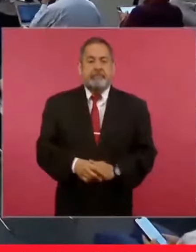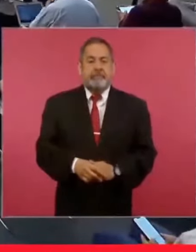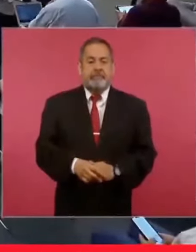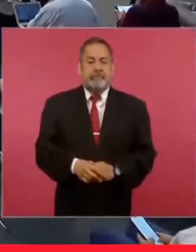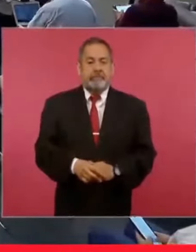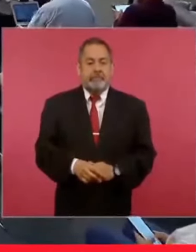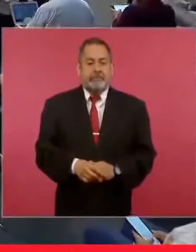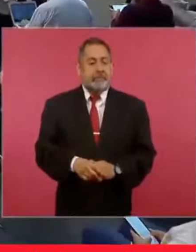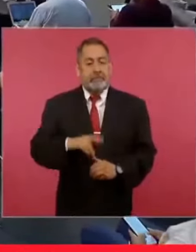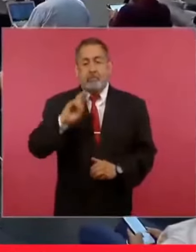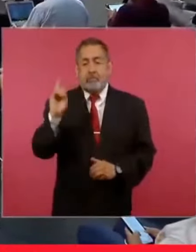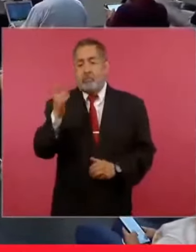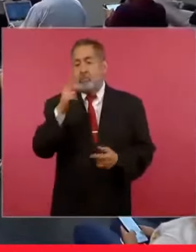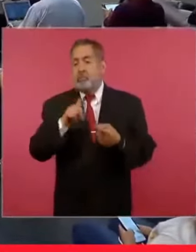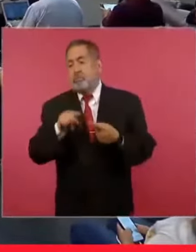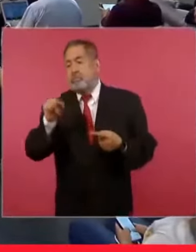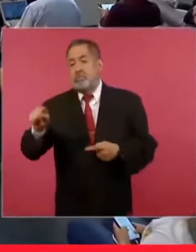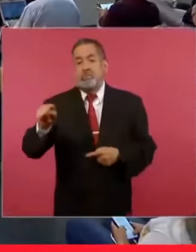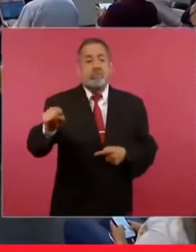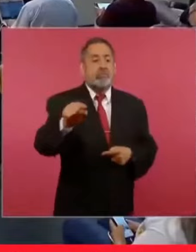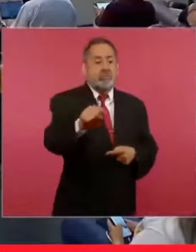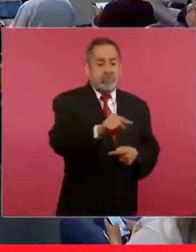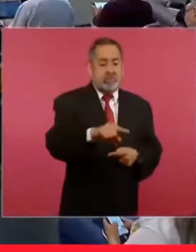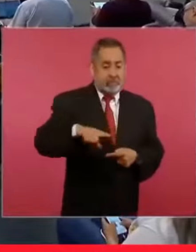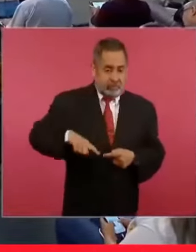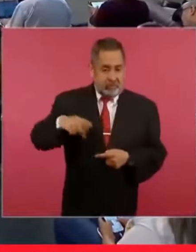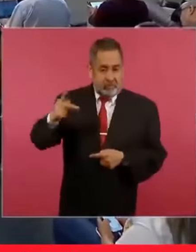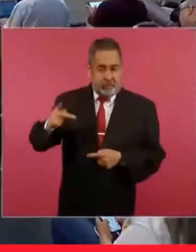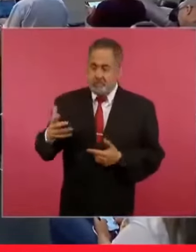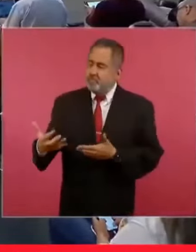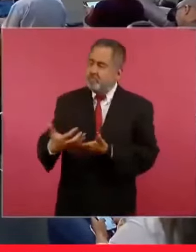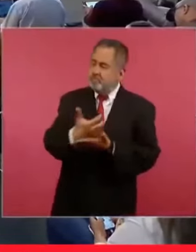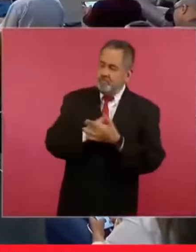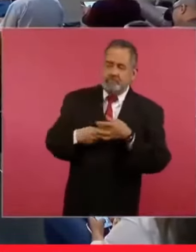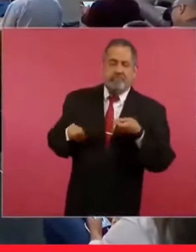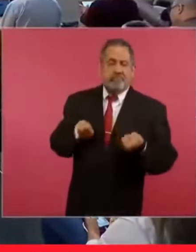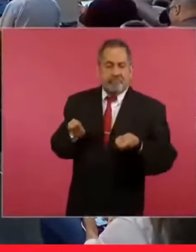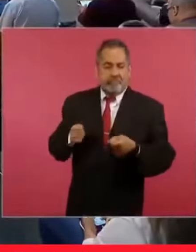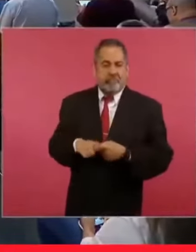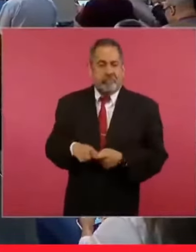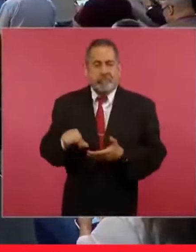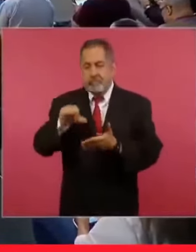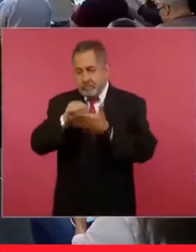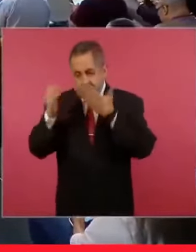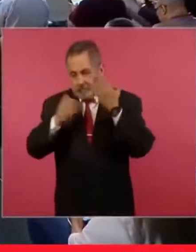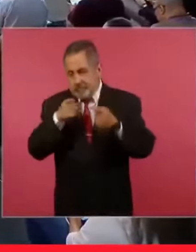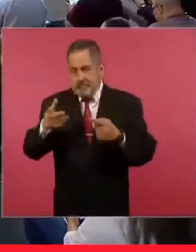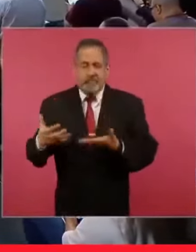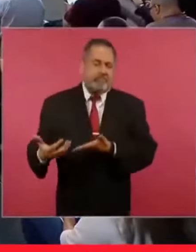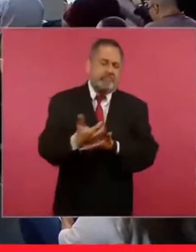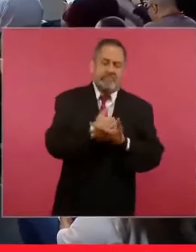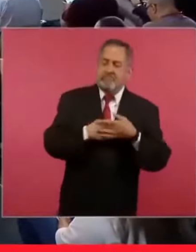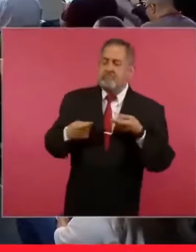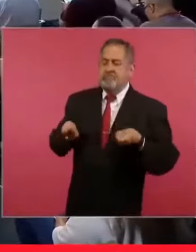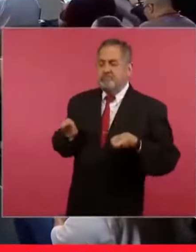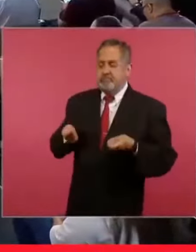las universidades públicas y los centros académicos, bueno,